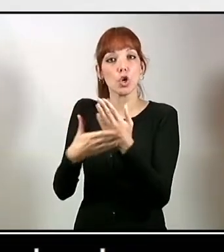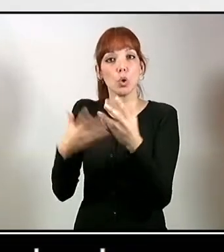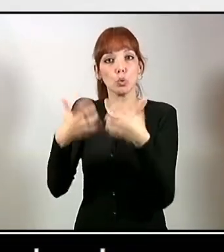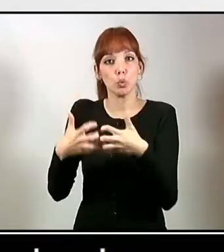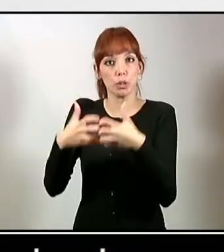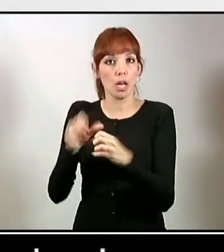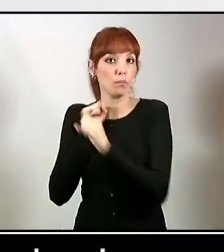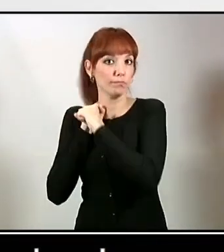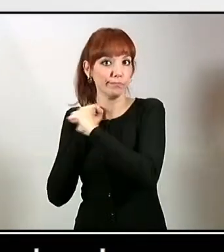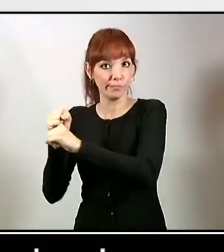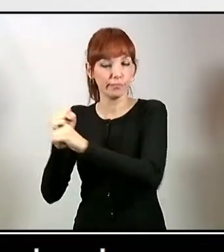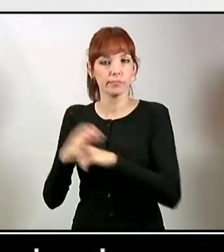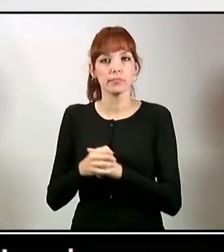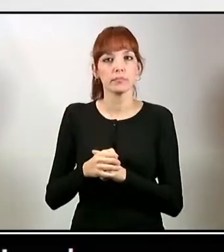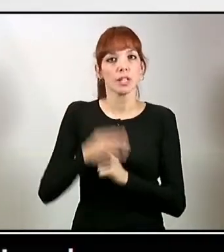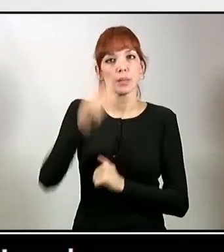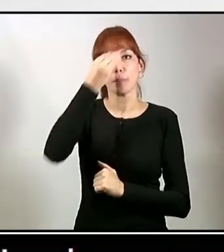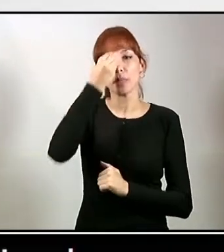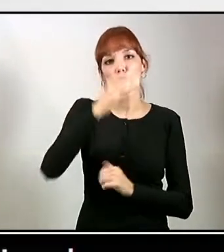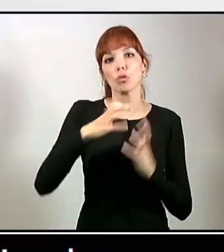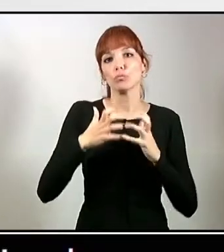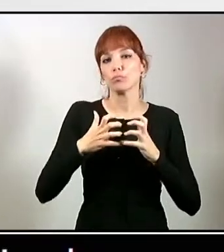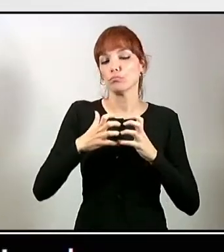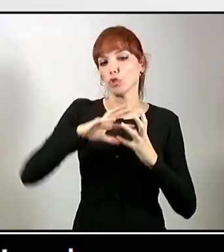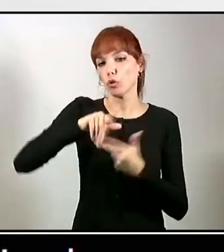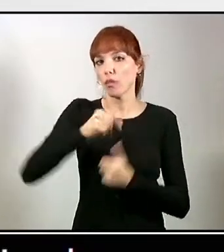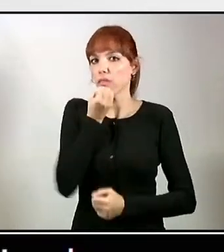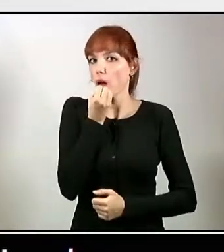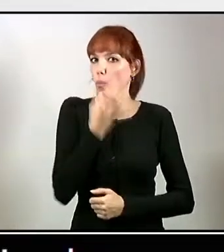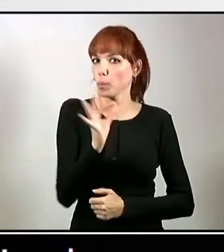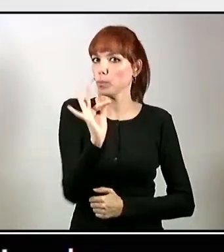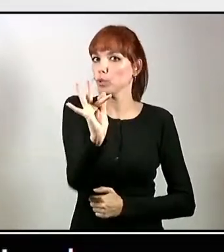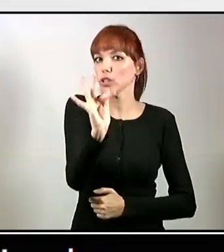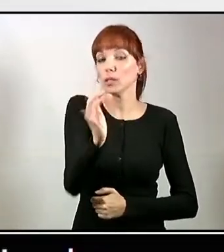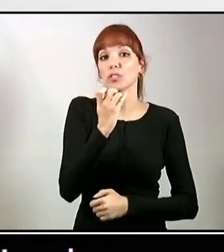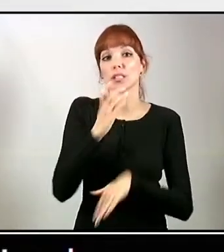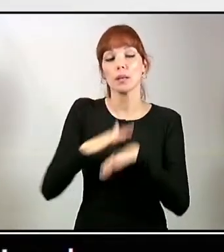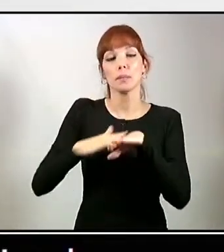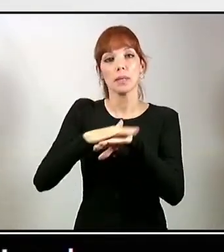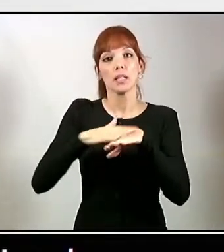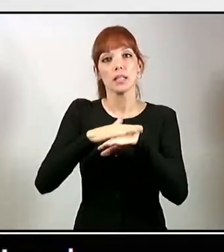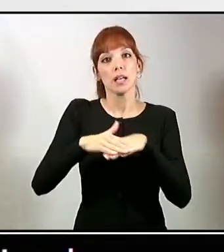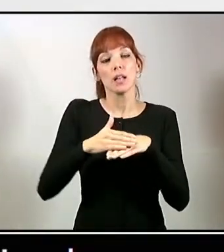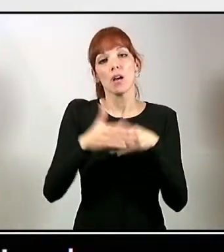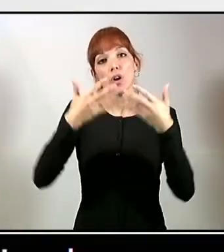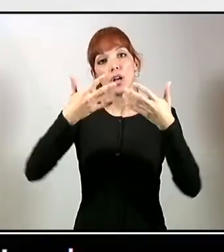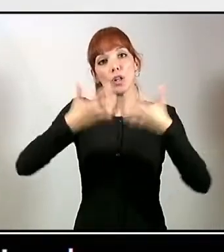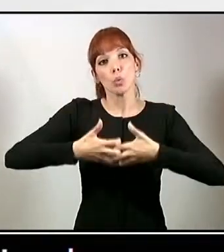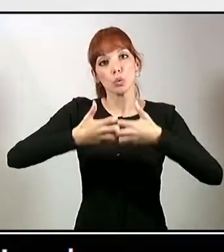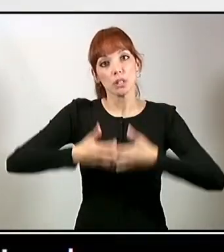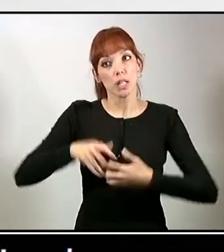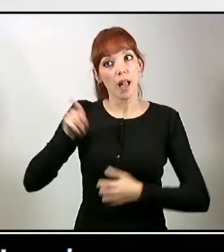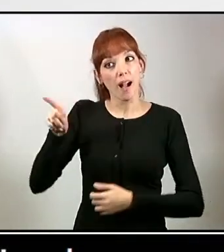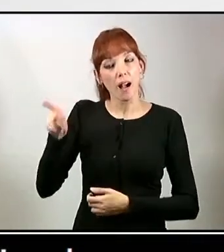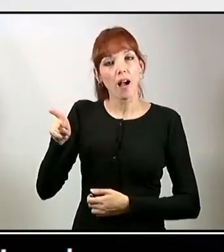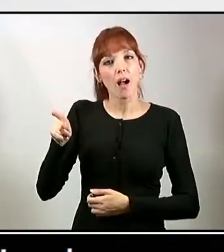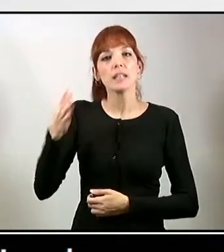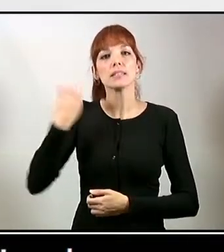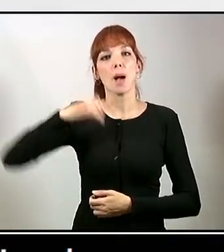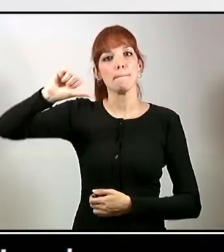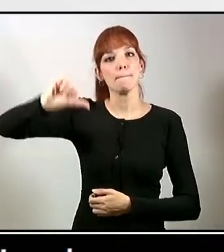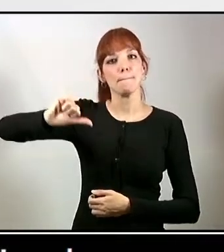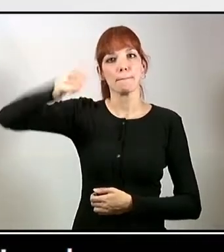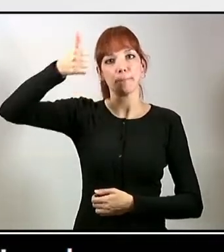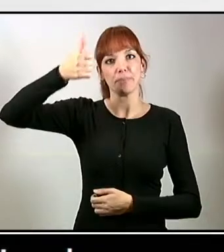Yo creo que es una muy buena noticia que el Ministerio de Industria, el FAI, el SEPIDE, haya aprobado